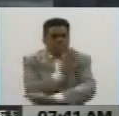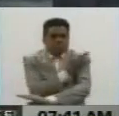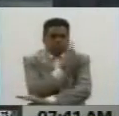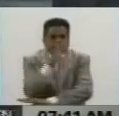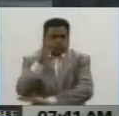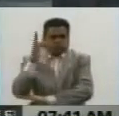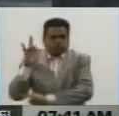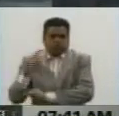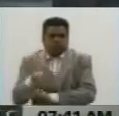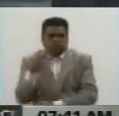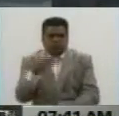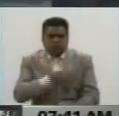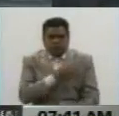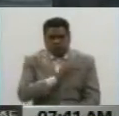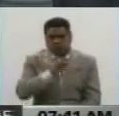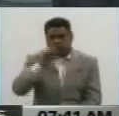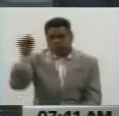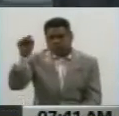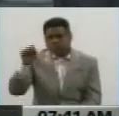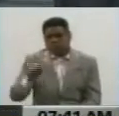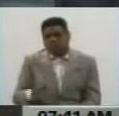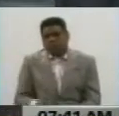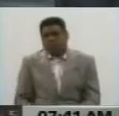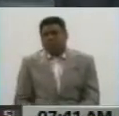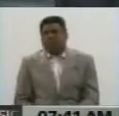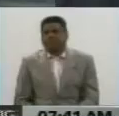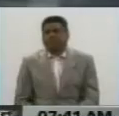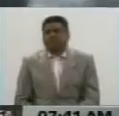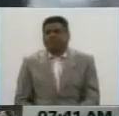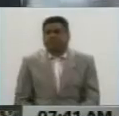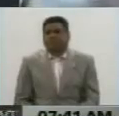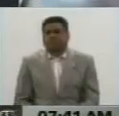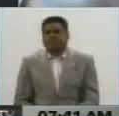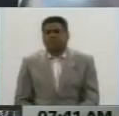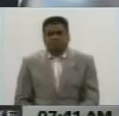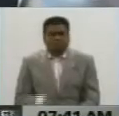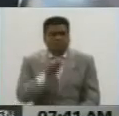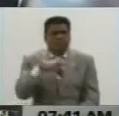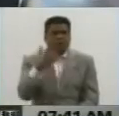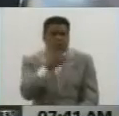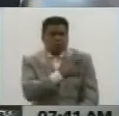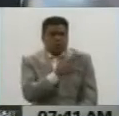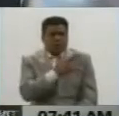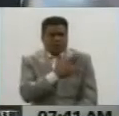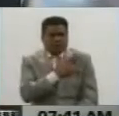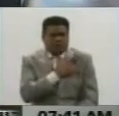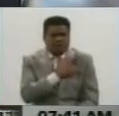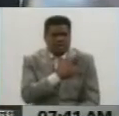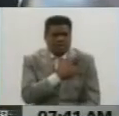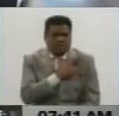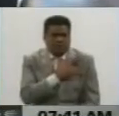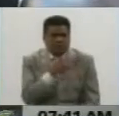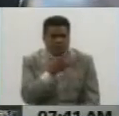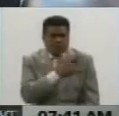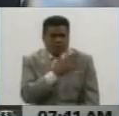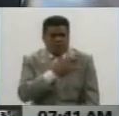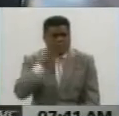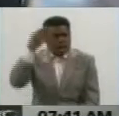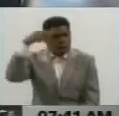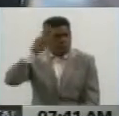Universidad de Cienfuegos, en Cuba, también se han desarrollado estudios de lo que es una economía